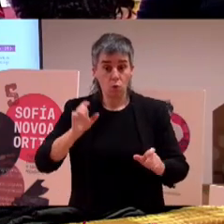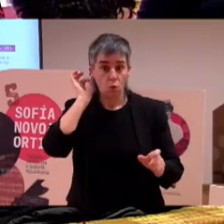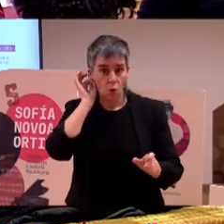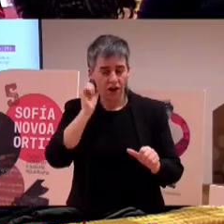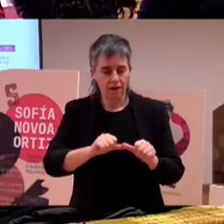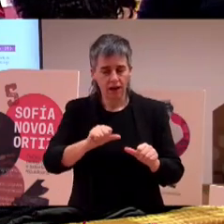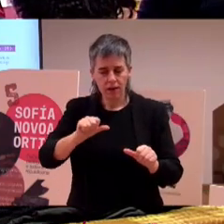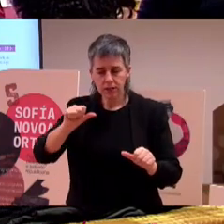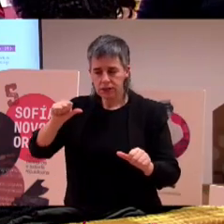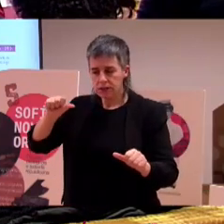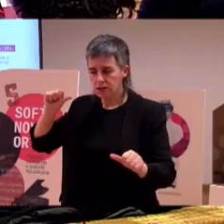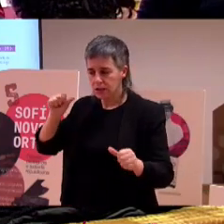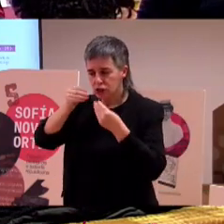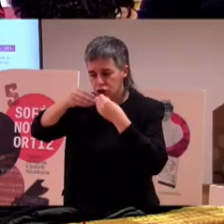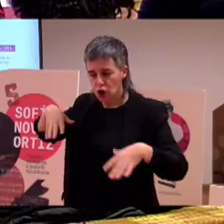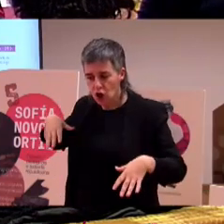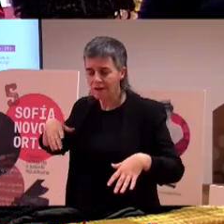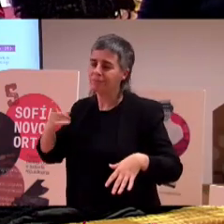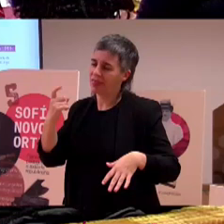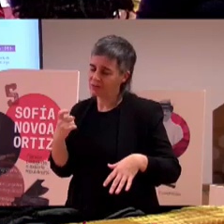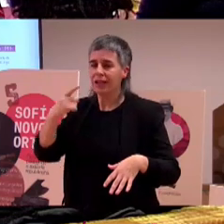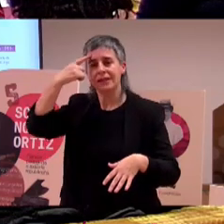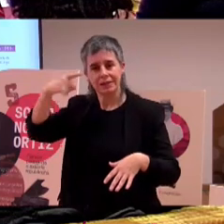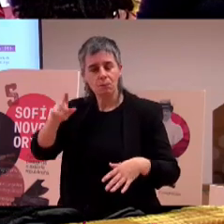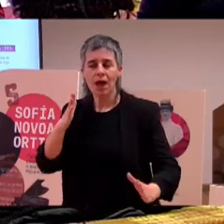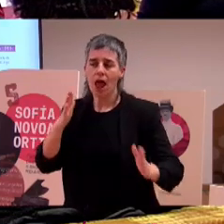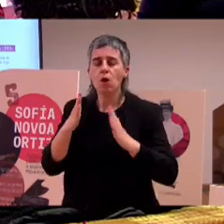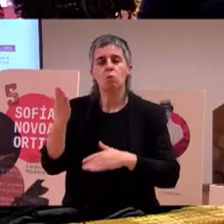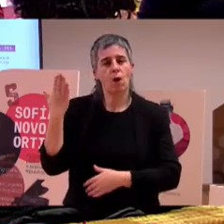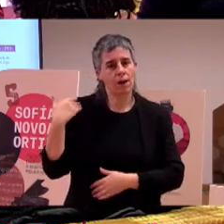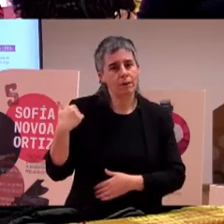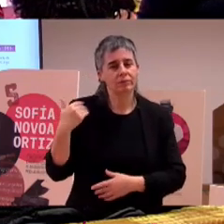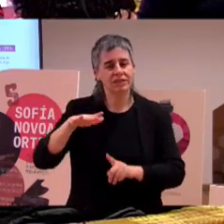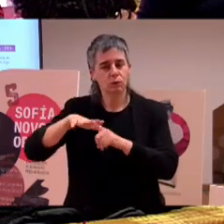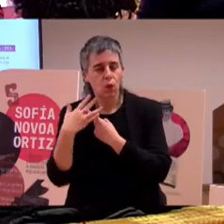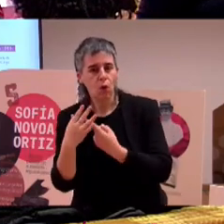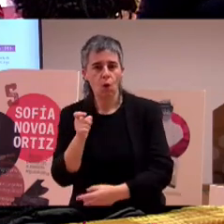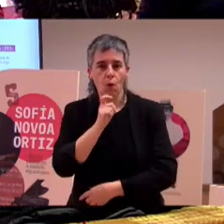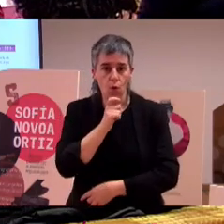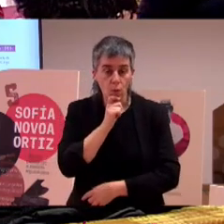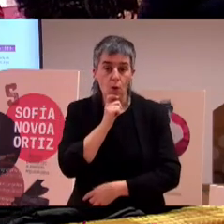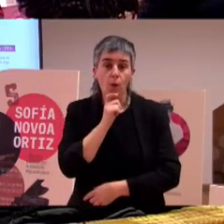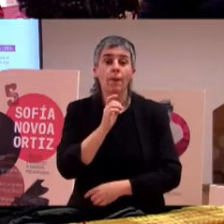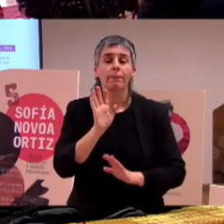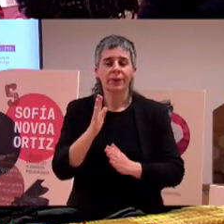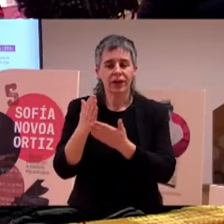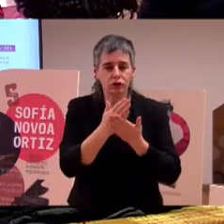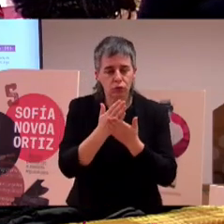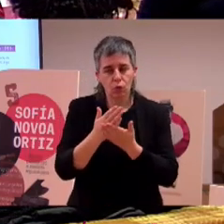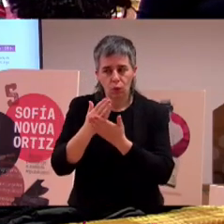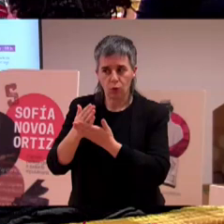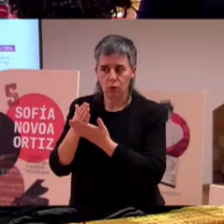sin coñecer o tempo e o entorno que lles tocou vivir. Pero, da mesma maneira, o estudo da súa actividade axúdanos a comprender ese